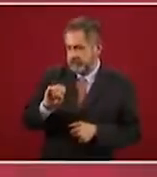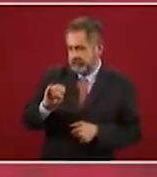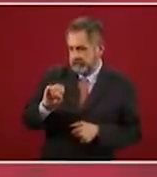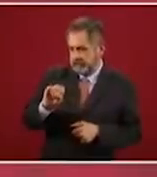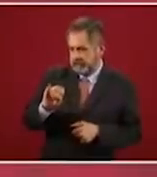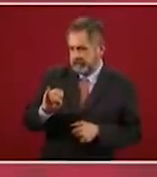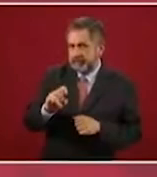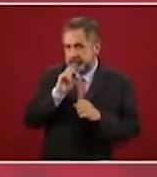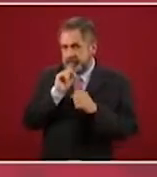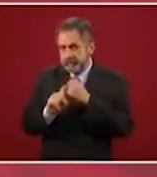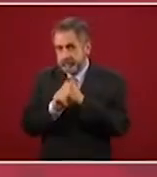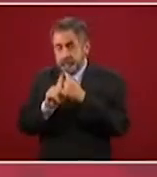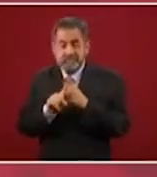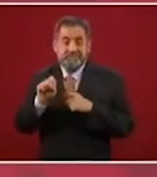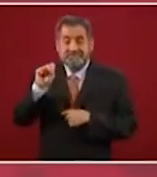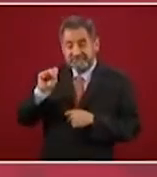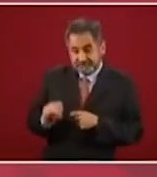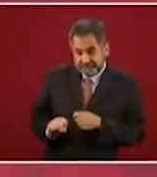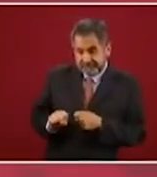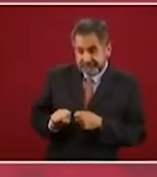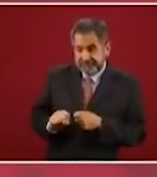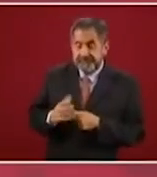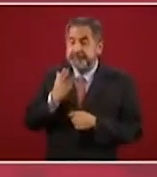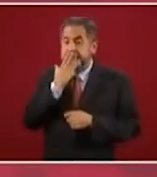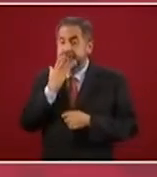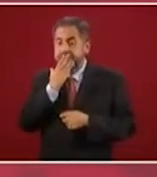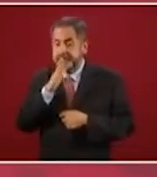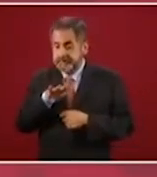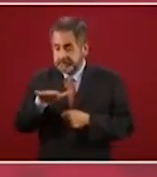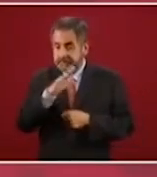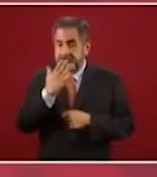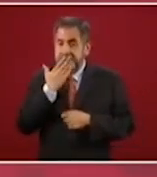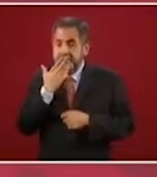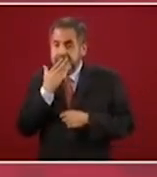También tenemos problemas en el sur de Sonora y se están